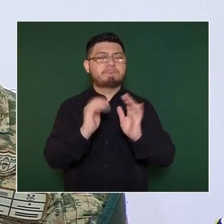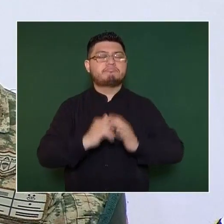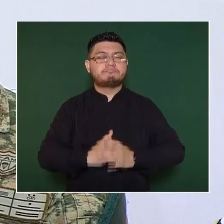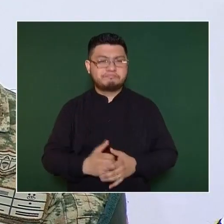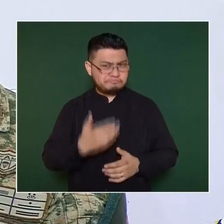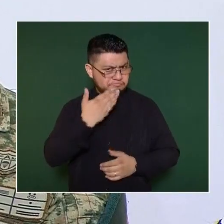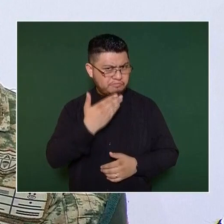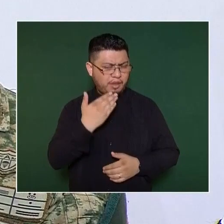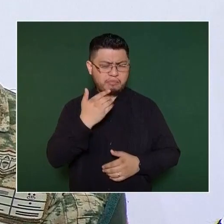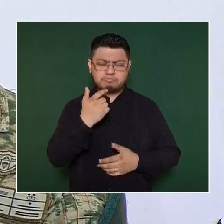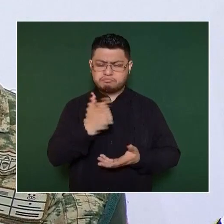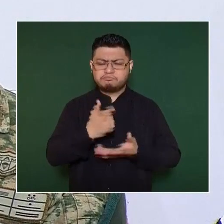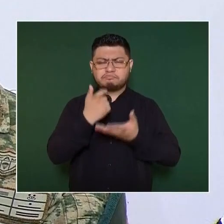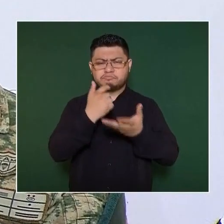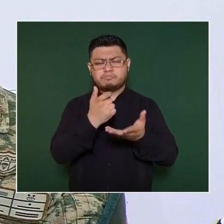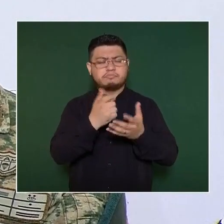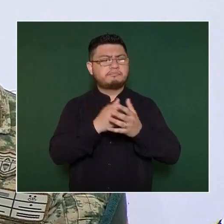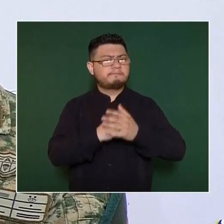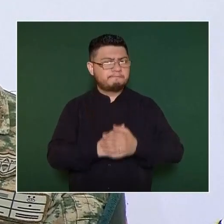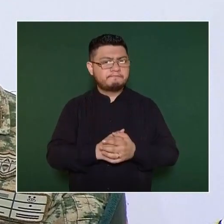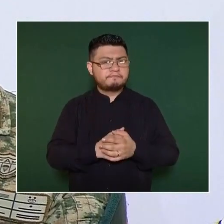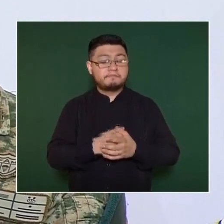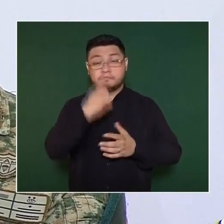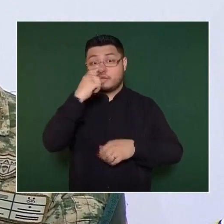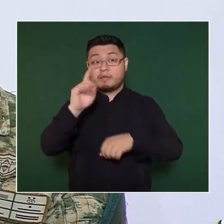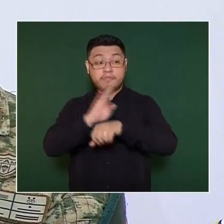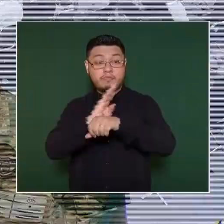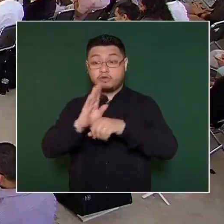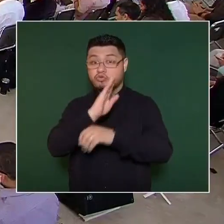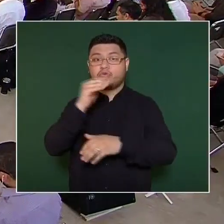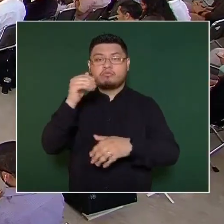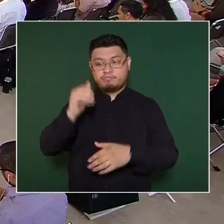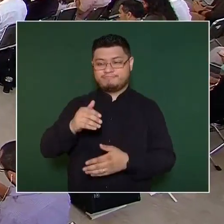siempre abajo del autobús,